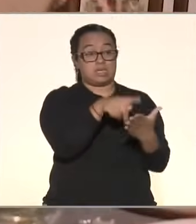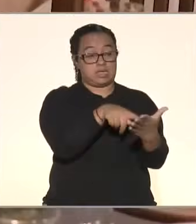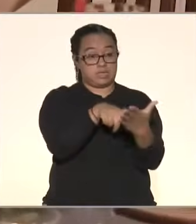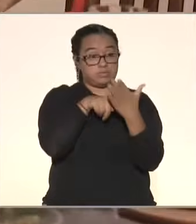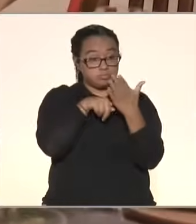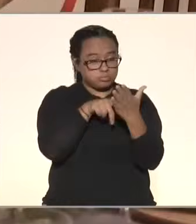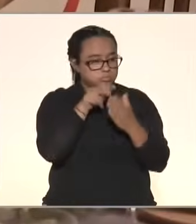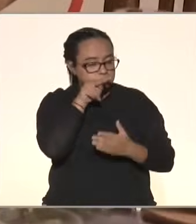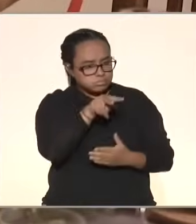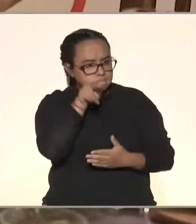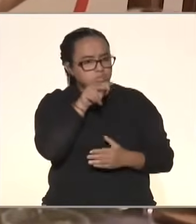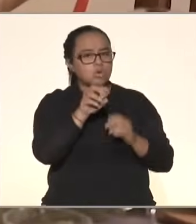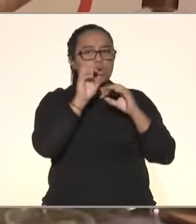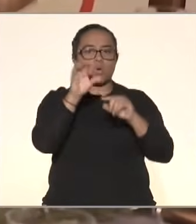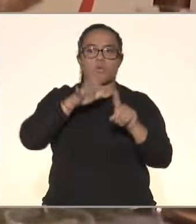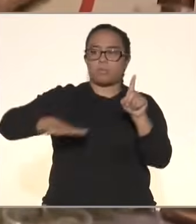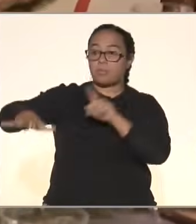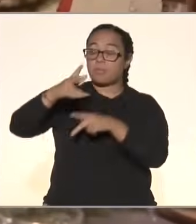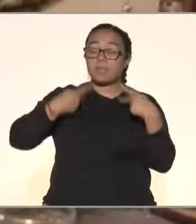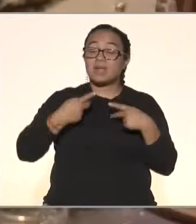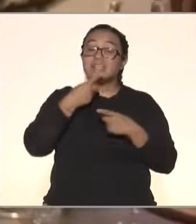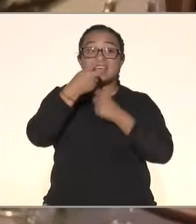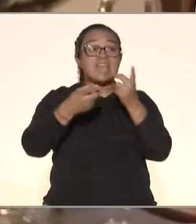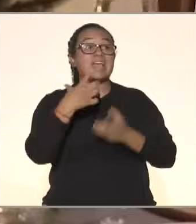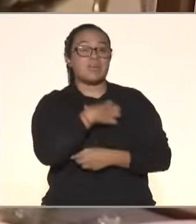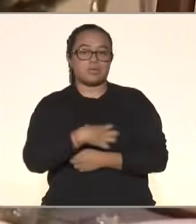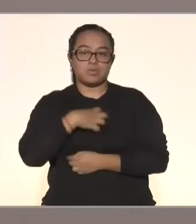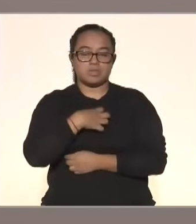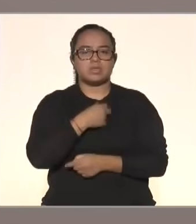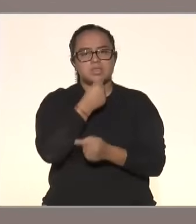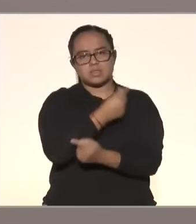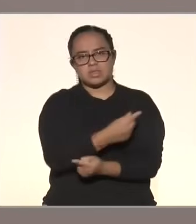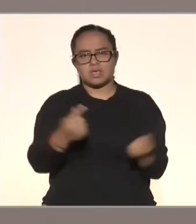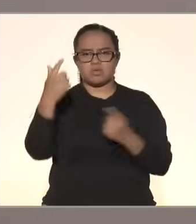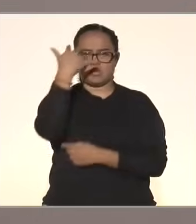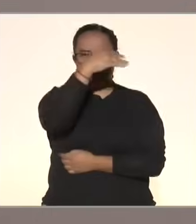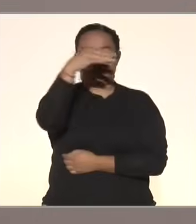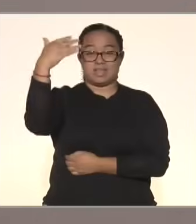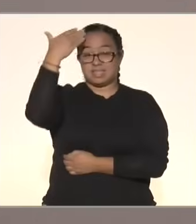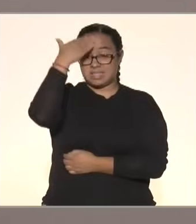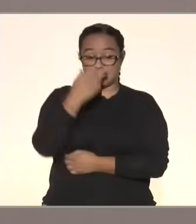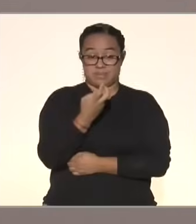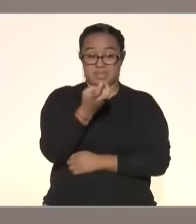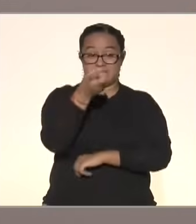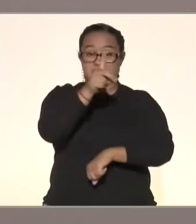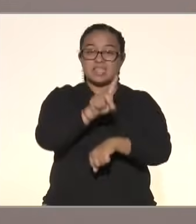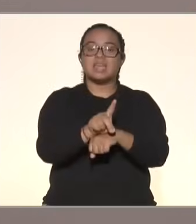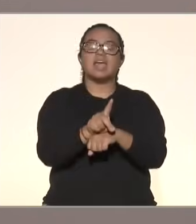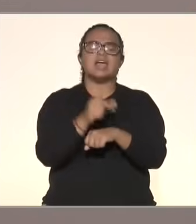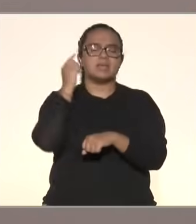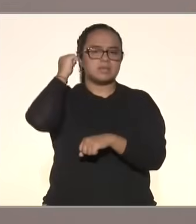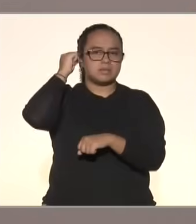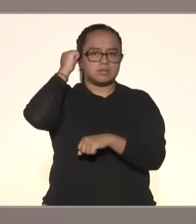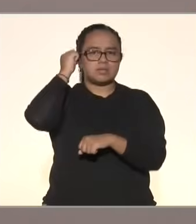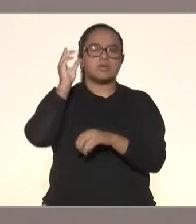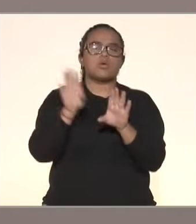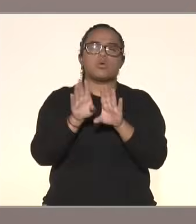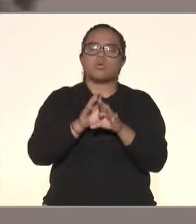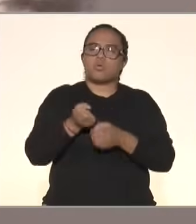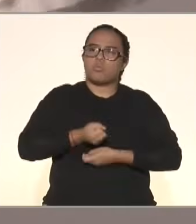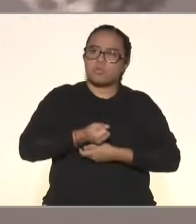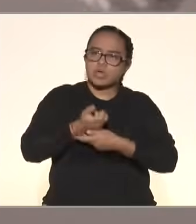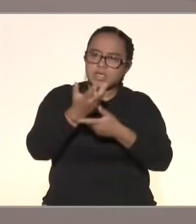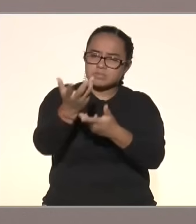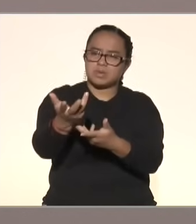el propio círculo social. Muchos niños y adultos asocian este momento del año con la posibilidad de expresar